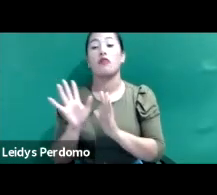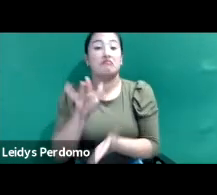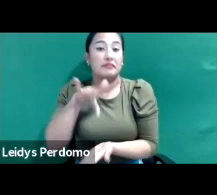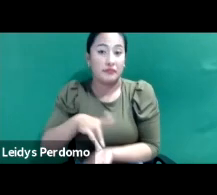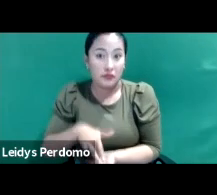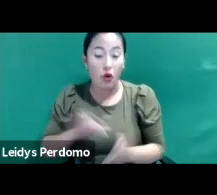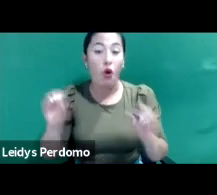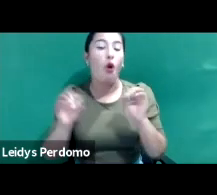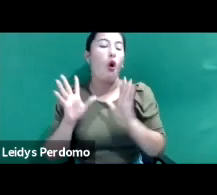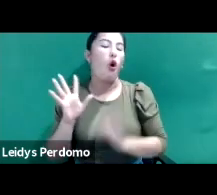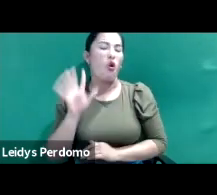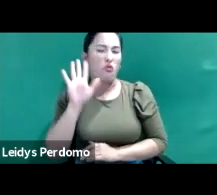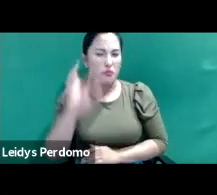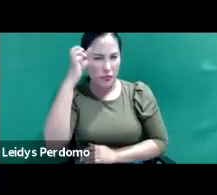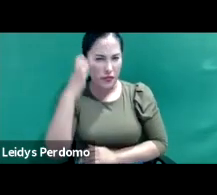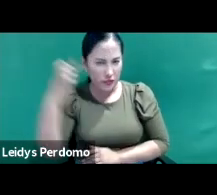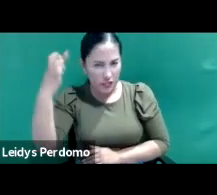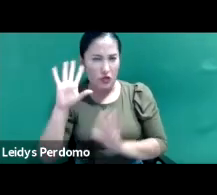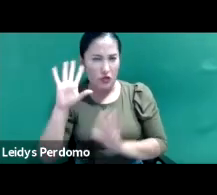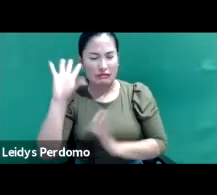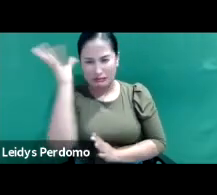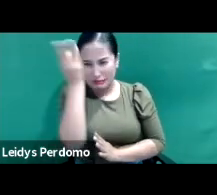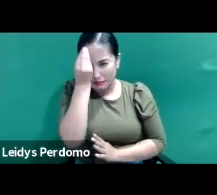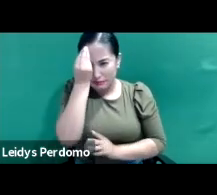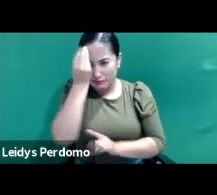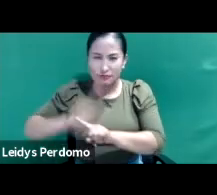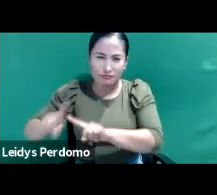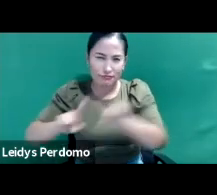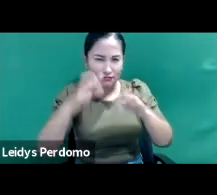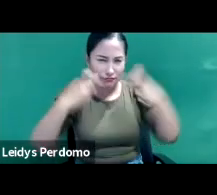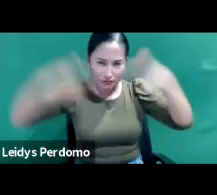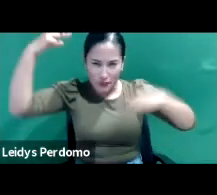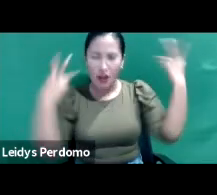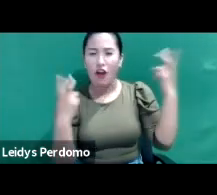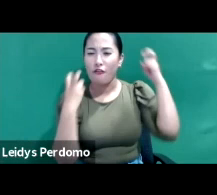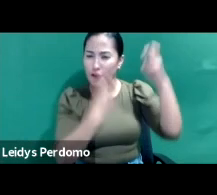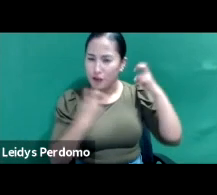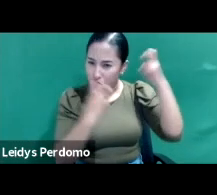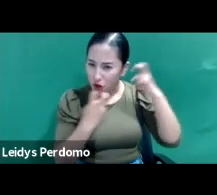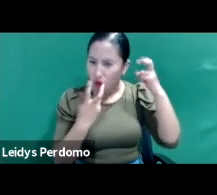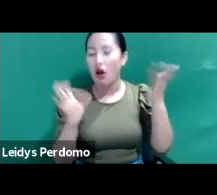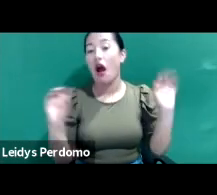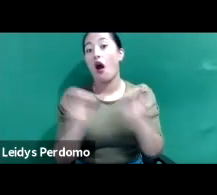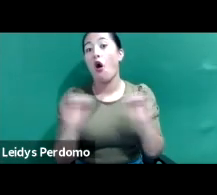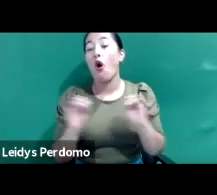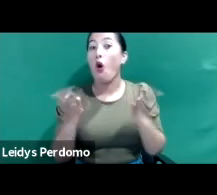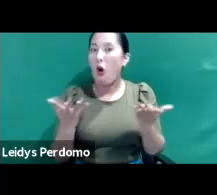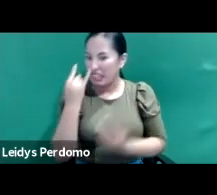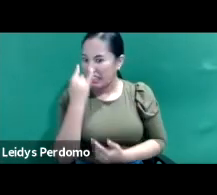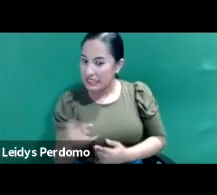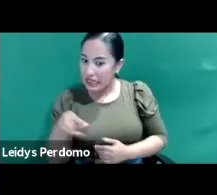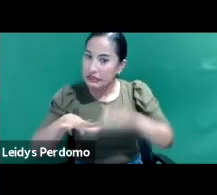profesión interdisciplinar, ejemplo, siendo fonoaudióloga o demás, está interesada en este